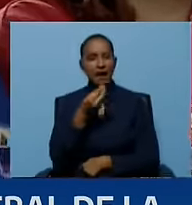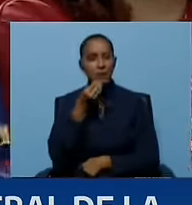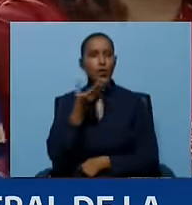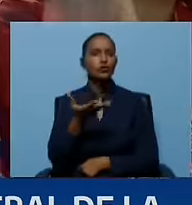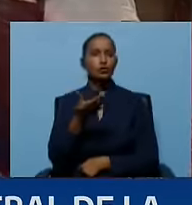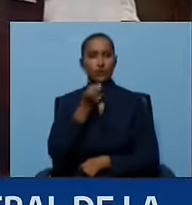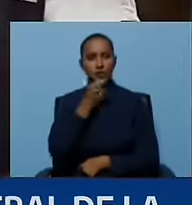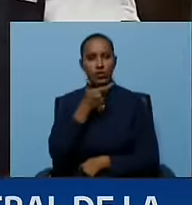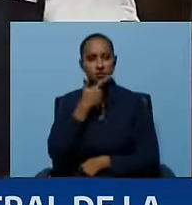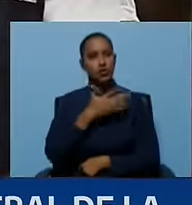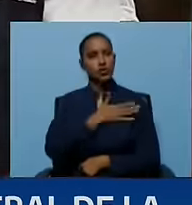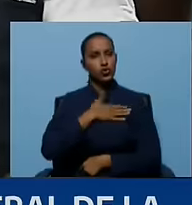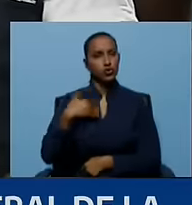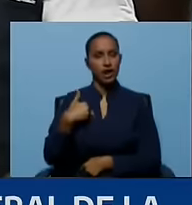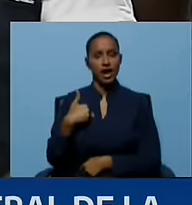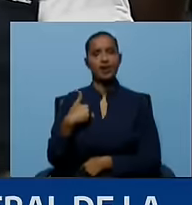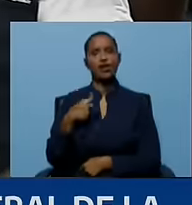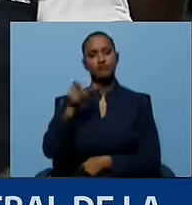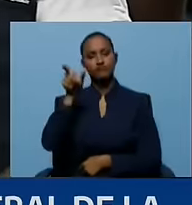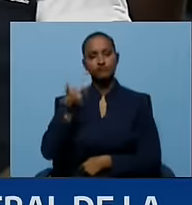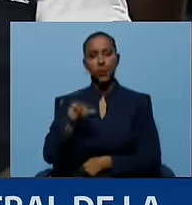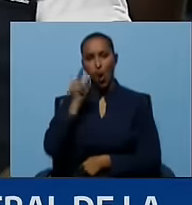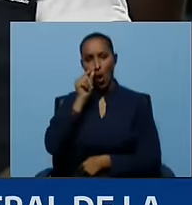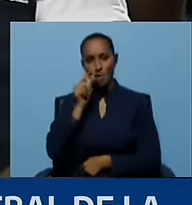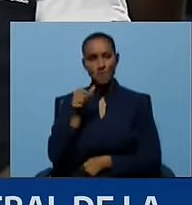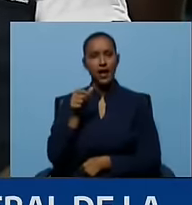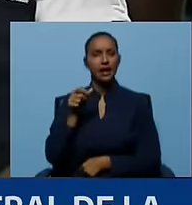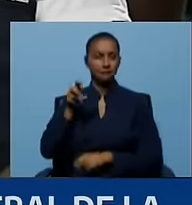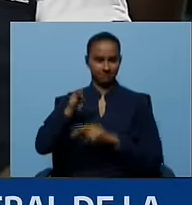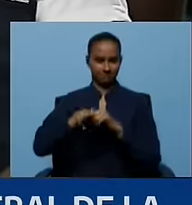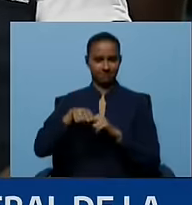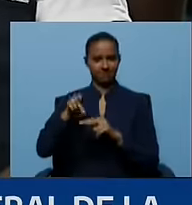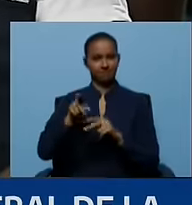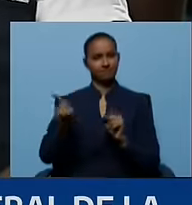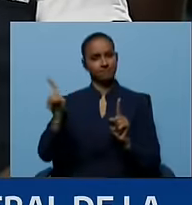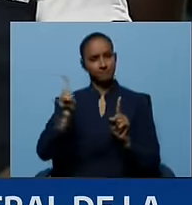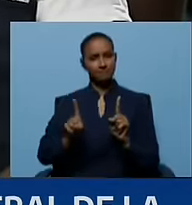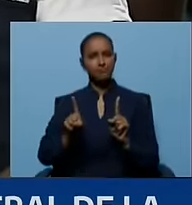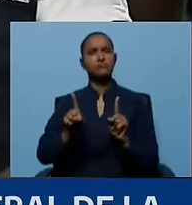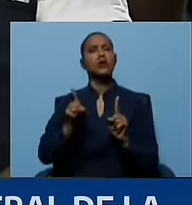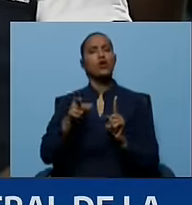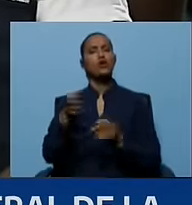Ángel Prado nos haga un balance,